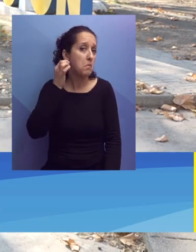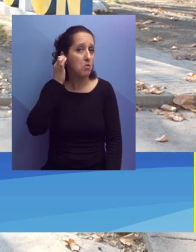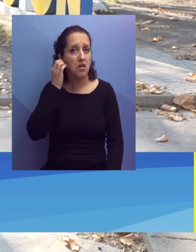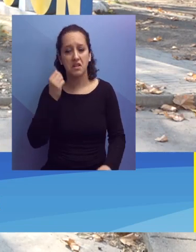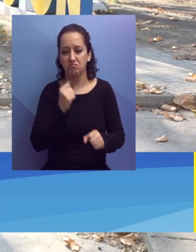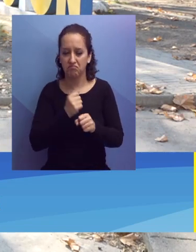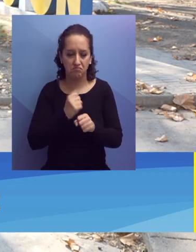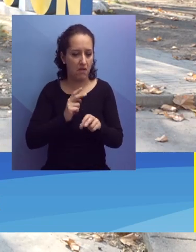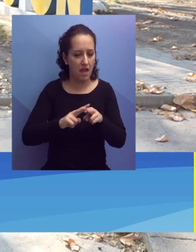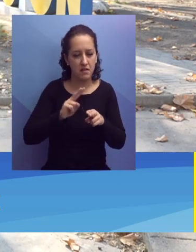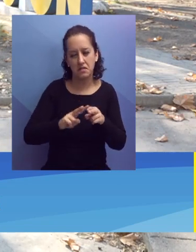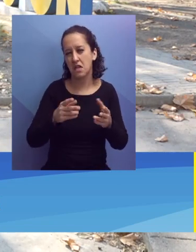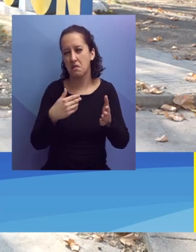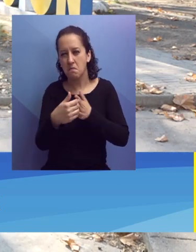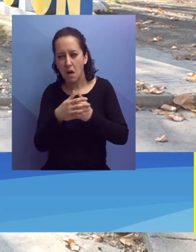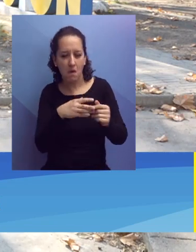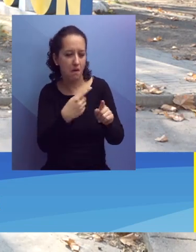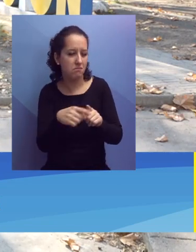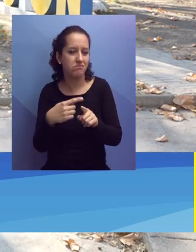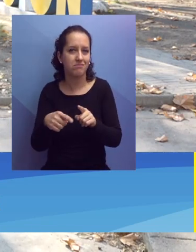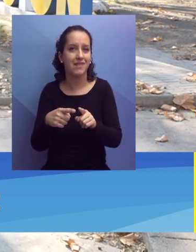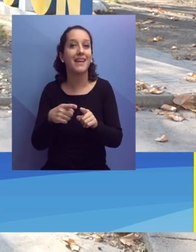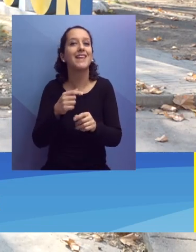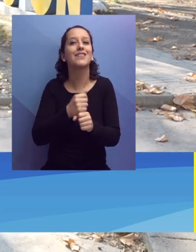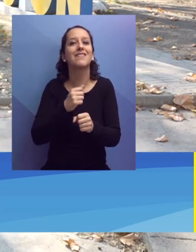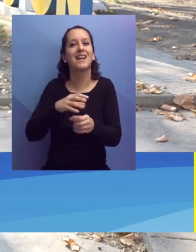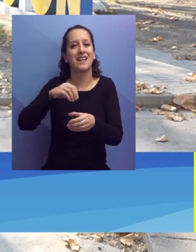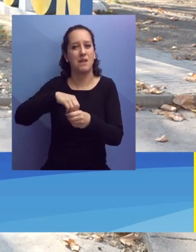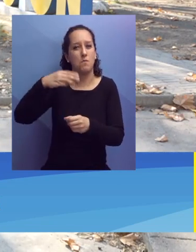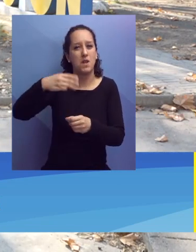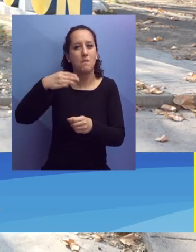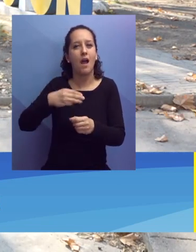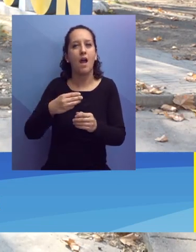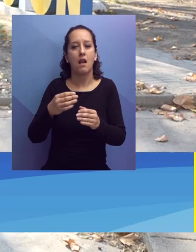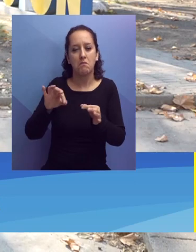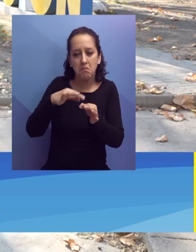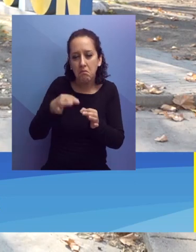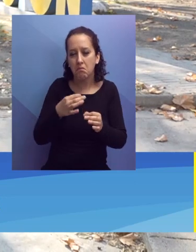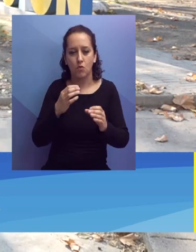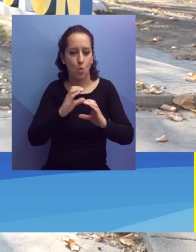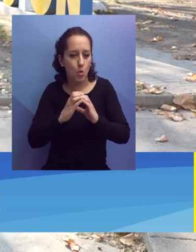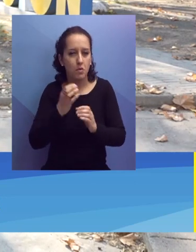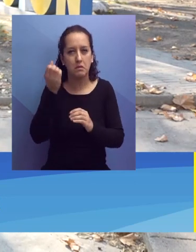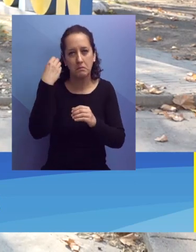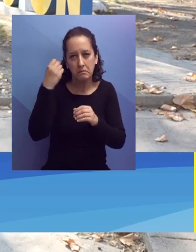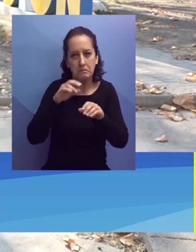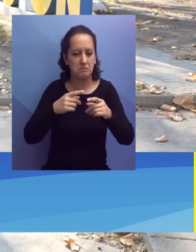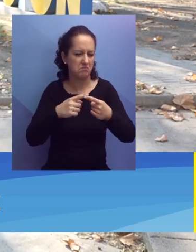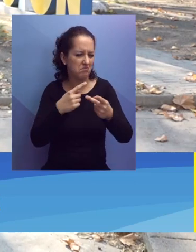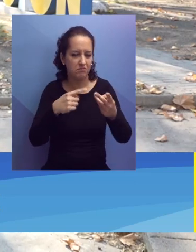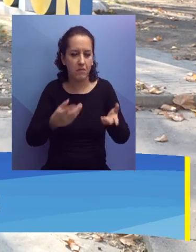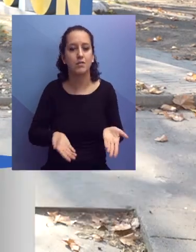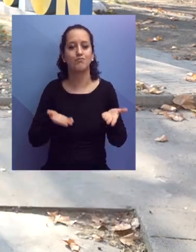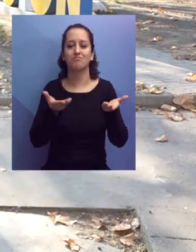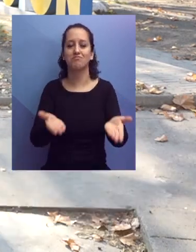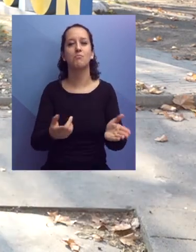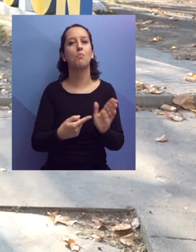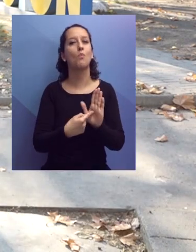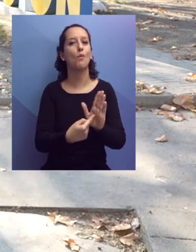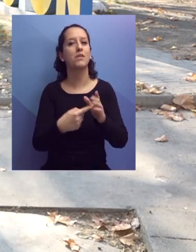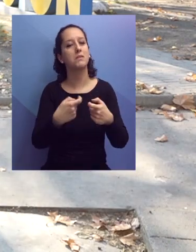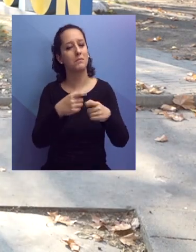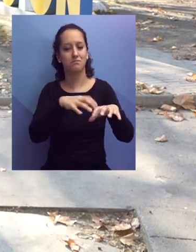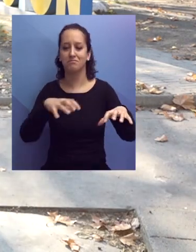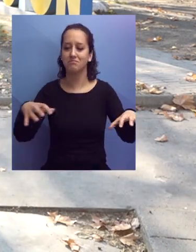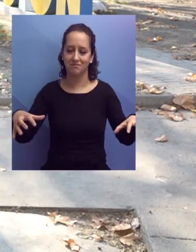donde emprendedoras y emprendedores penquistas de diversos programas municipales pudieron exponer sus productos. Un